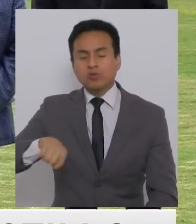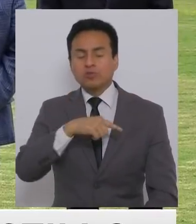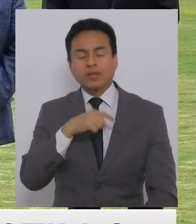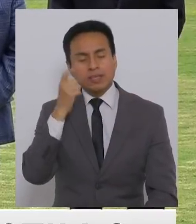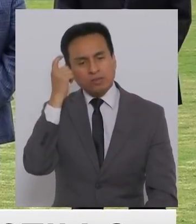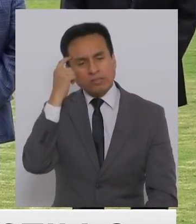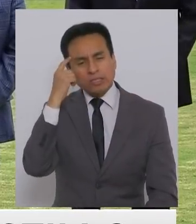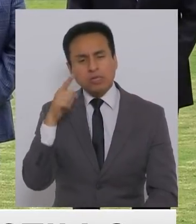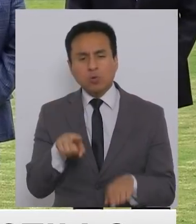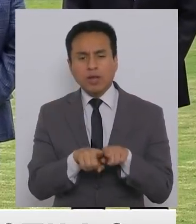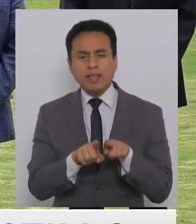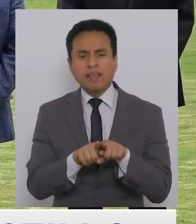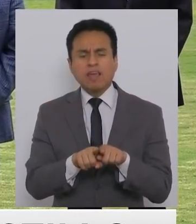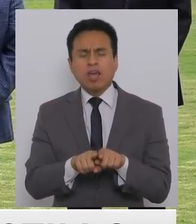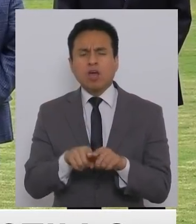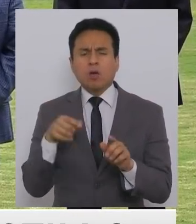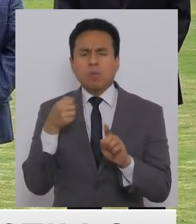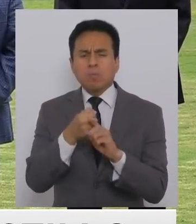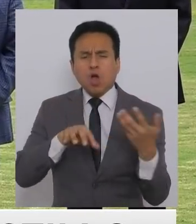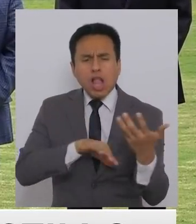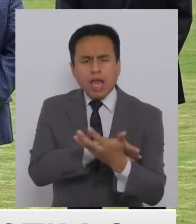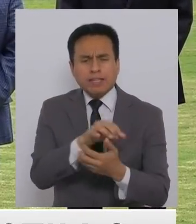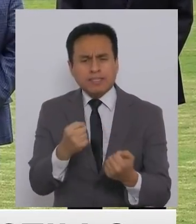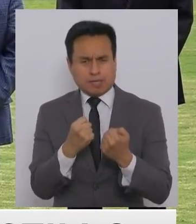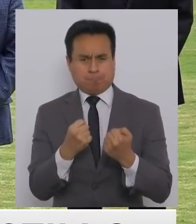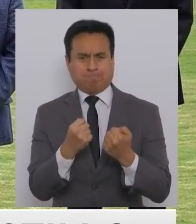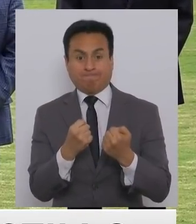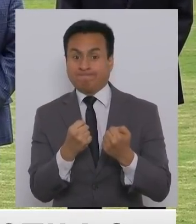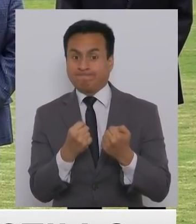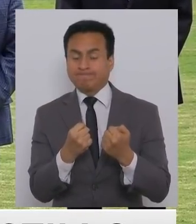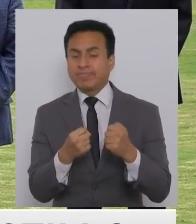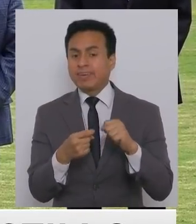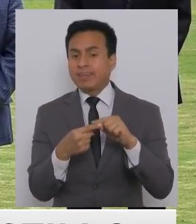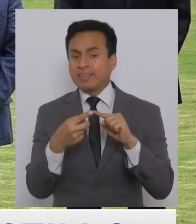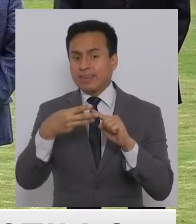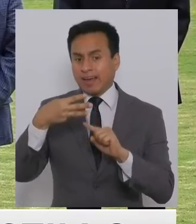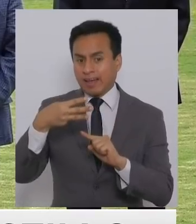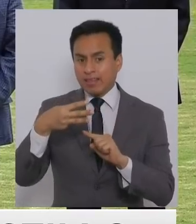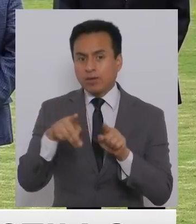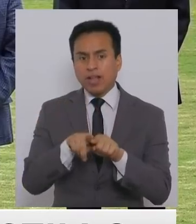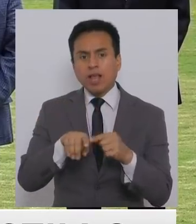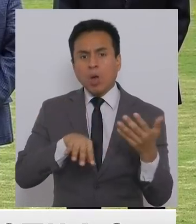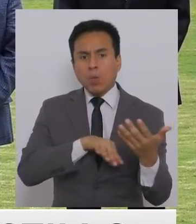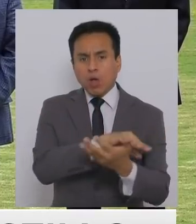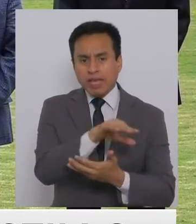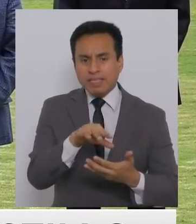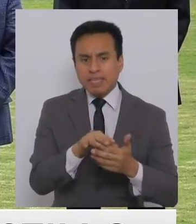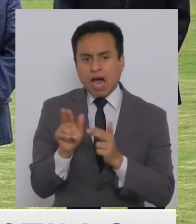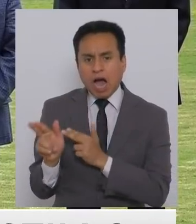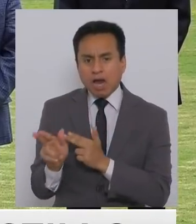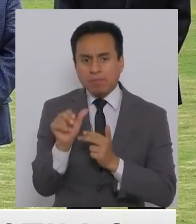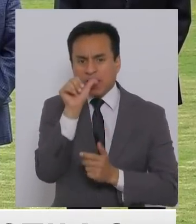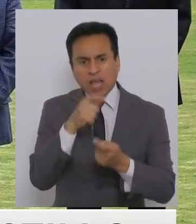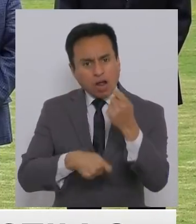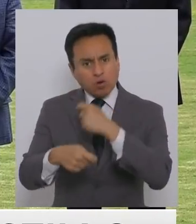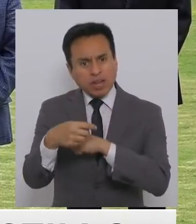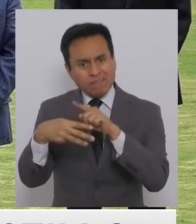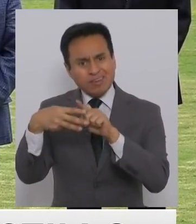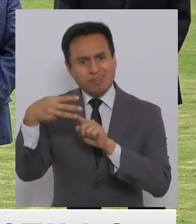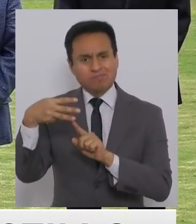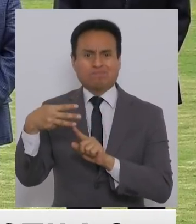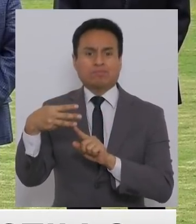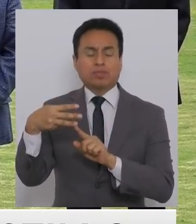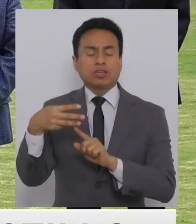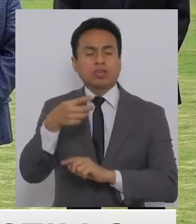aumentado la violencia. Y por eso esa triada entre violencia, armas y narcotráfico,